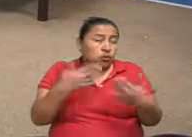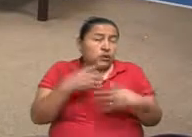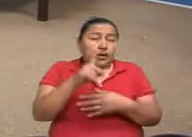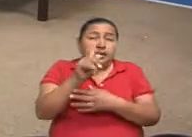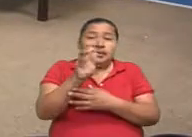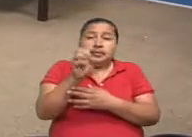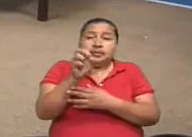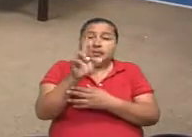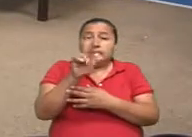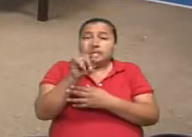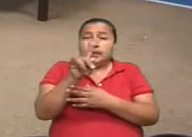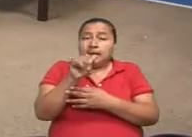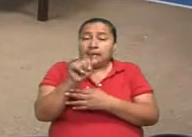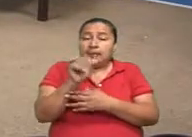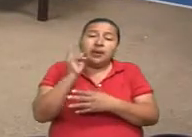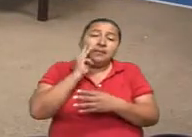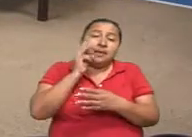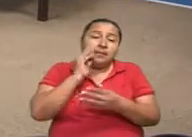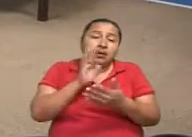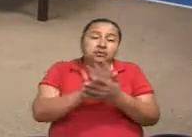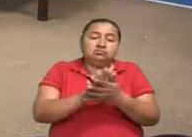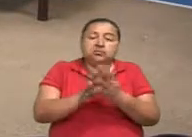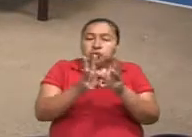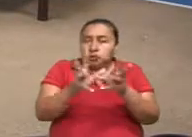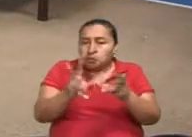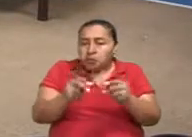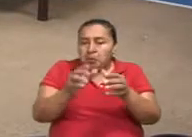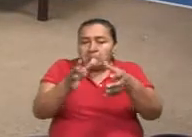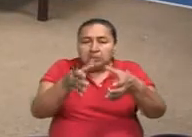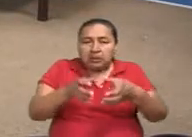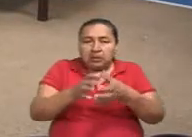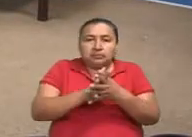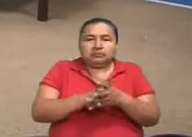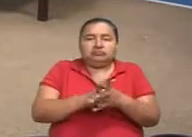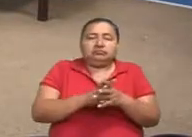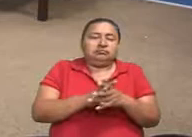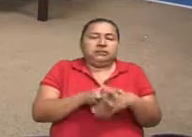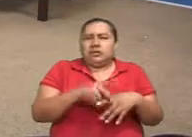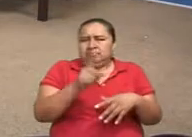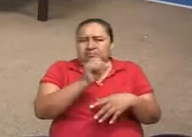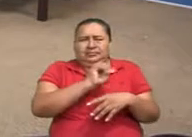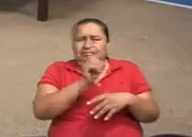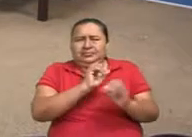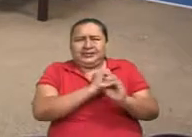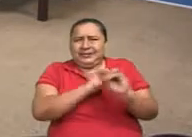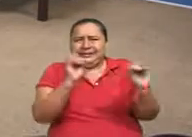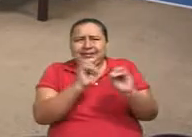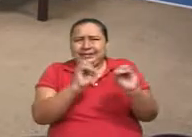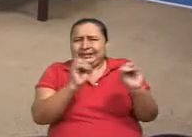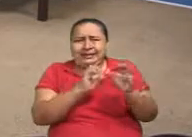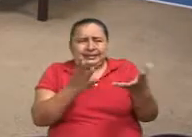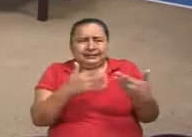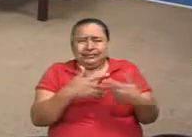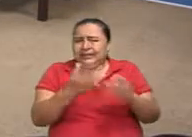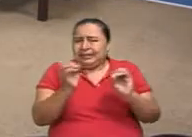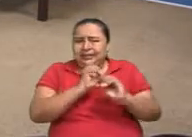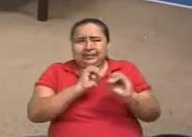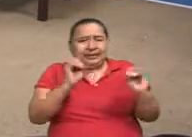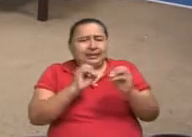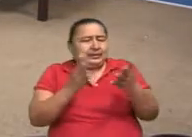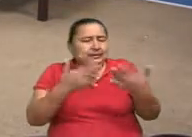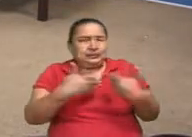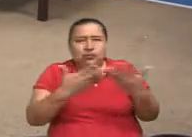por ejemplo, una sobada? Ninguna. Para bajar el testículo hacia el escroto, ¿no? Ninguna, no